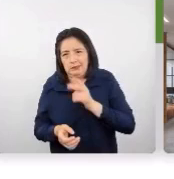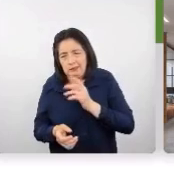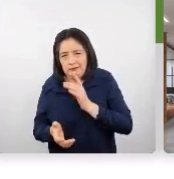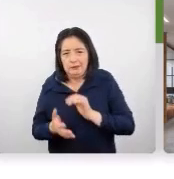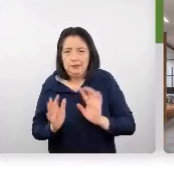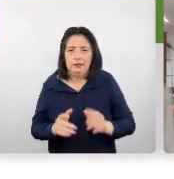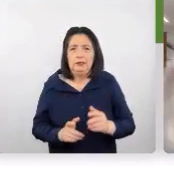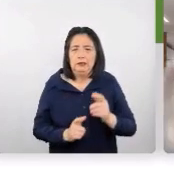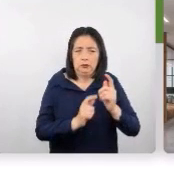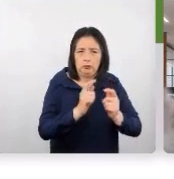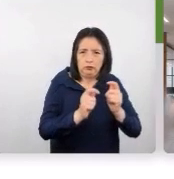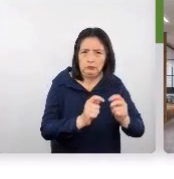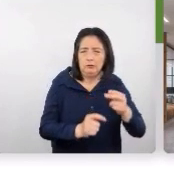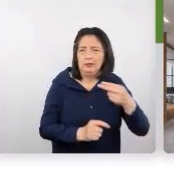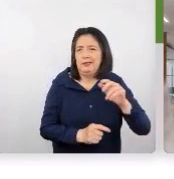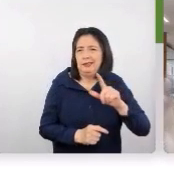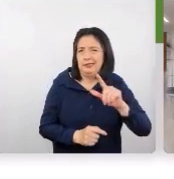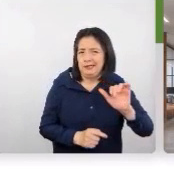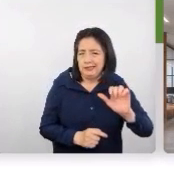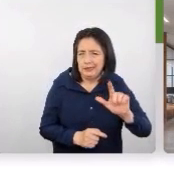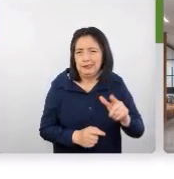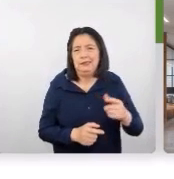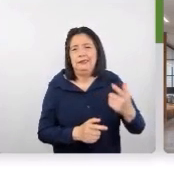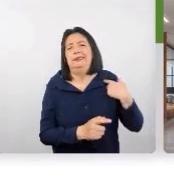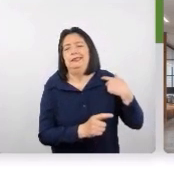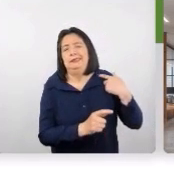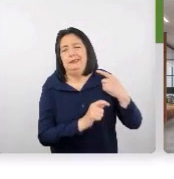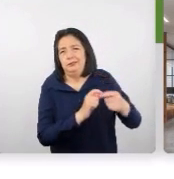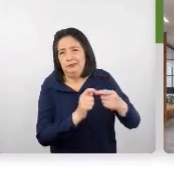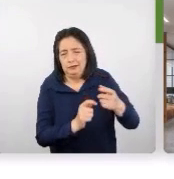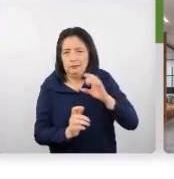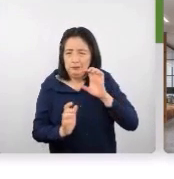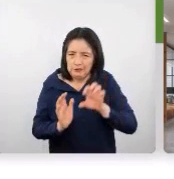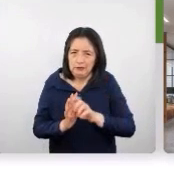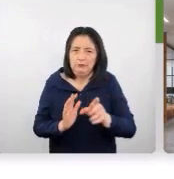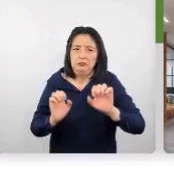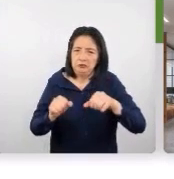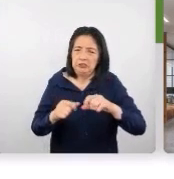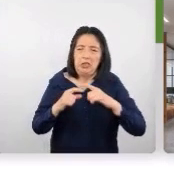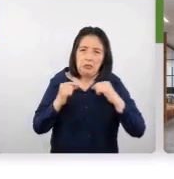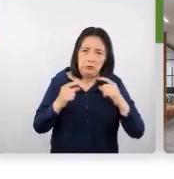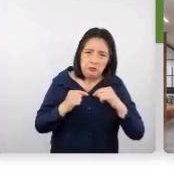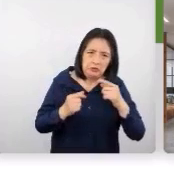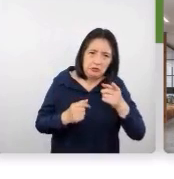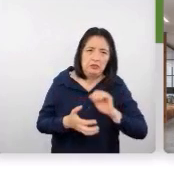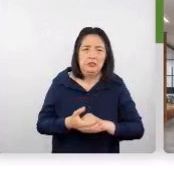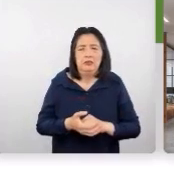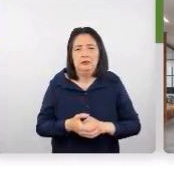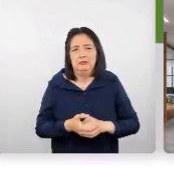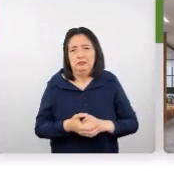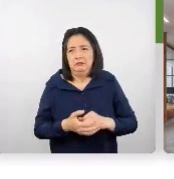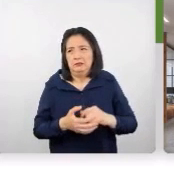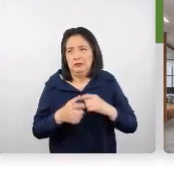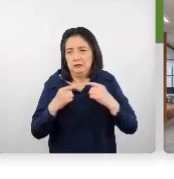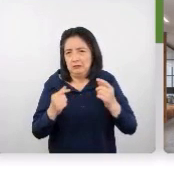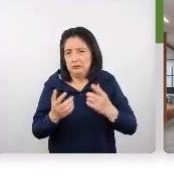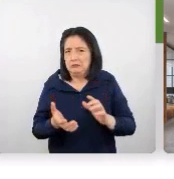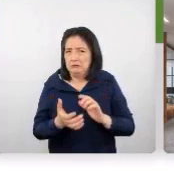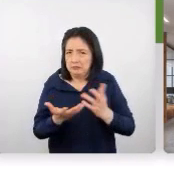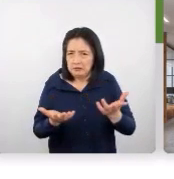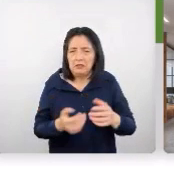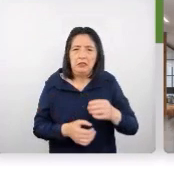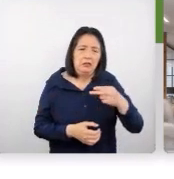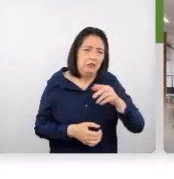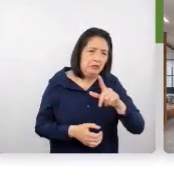turismo halal tiene ese tipo de tradiciones y esos considerandos. Por ejemplo, hay hoteles que son catalogados amigablemente